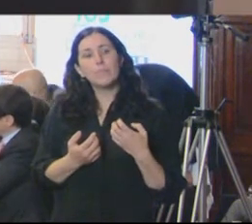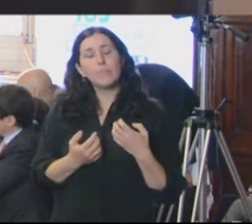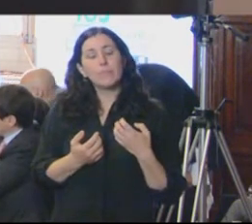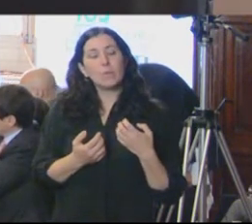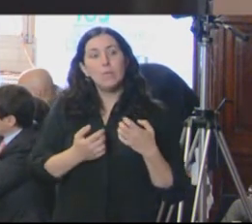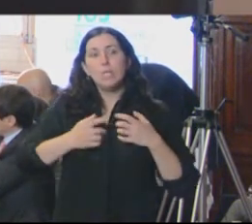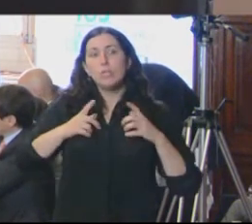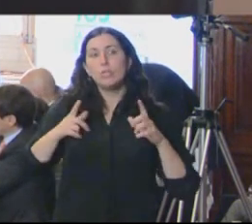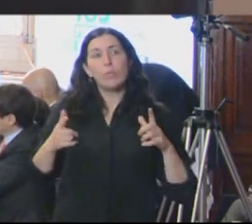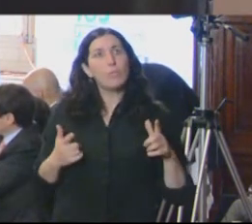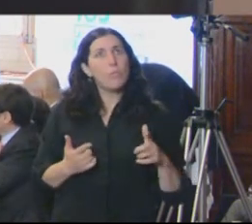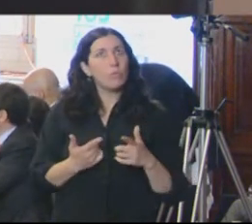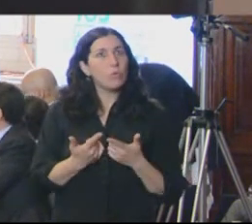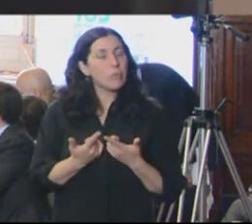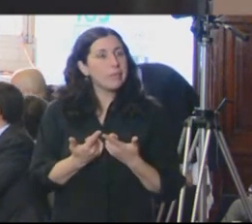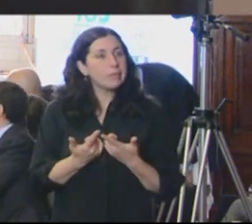no hay mayor